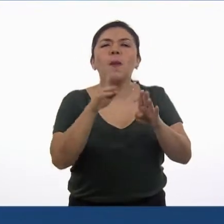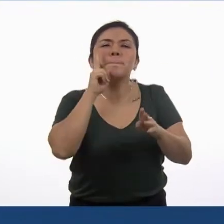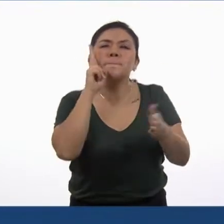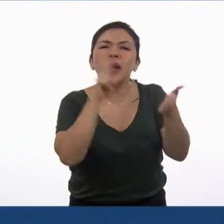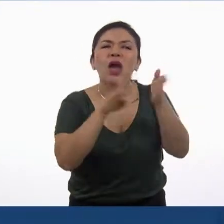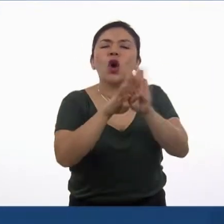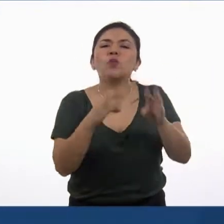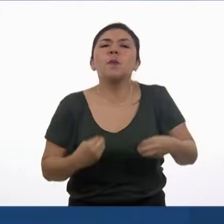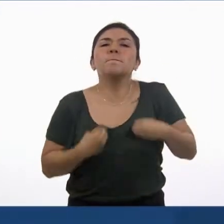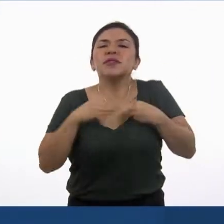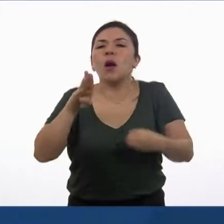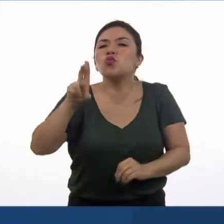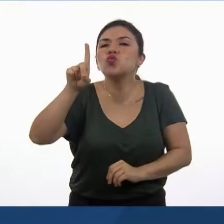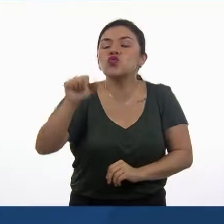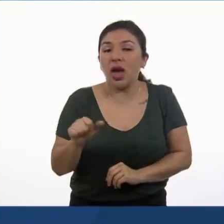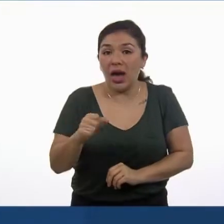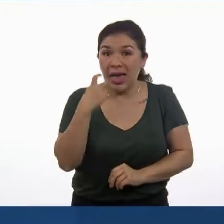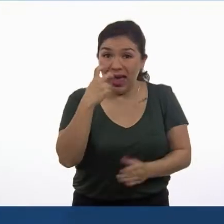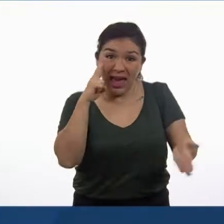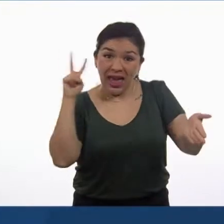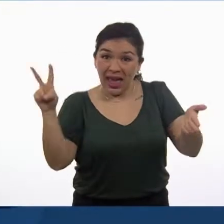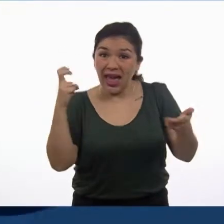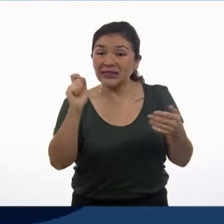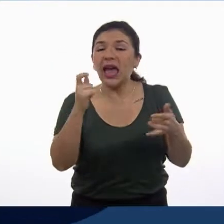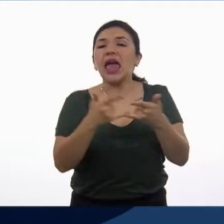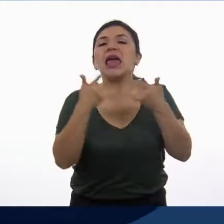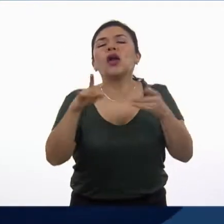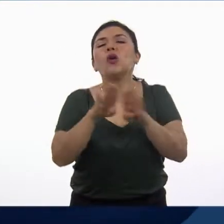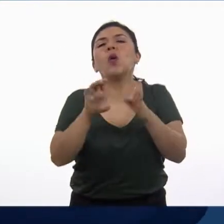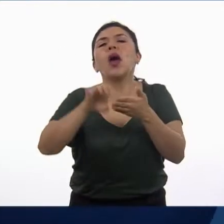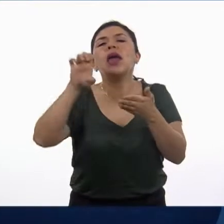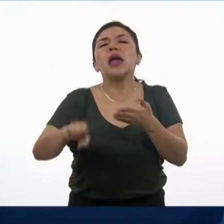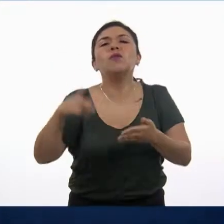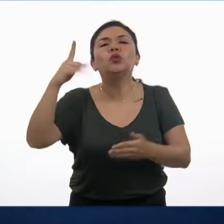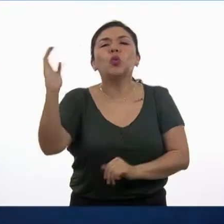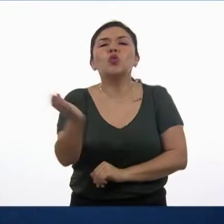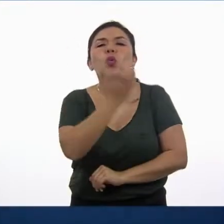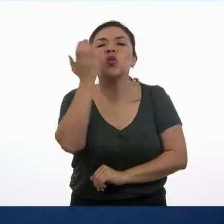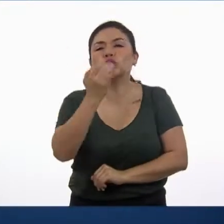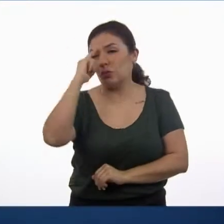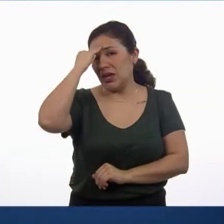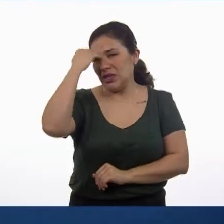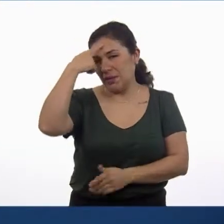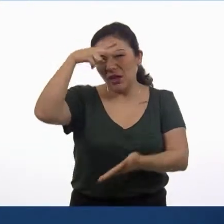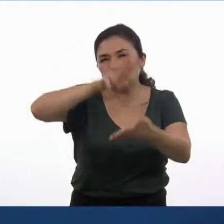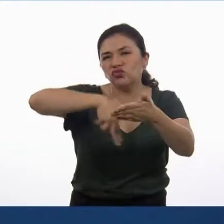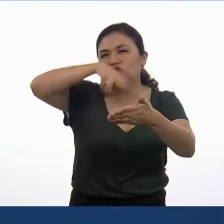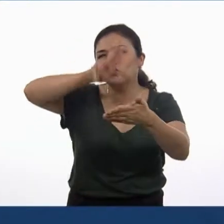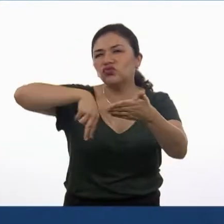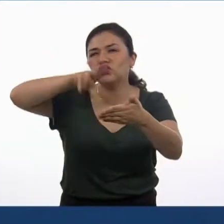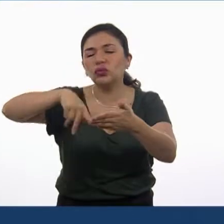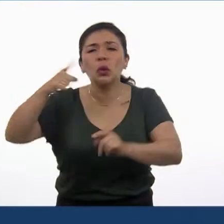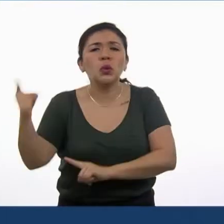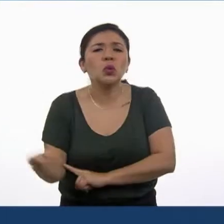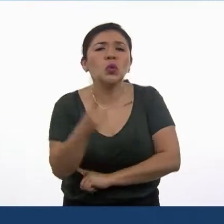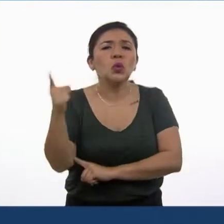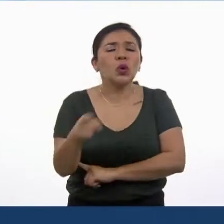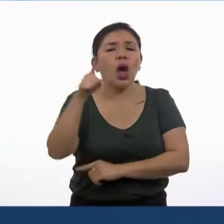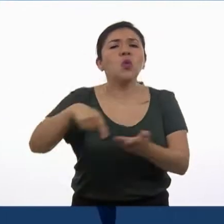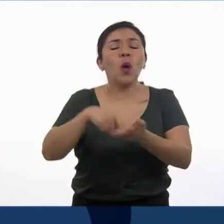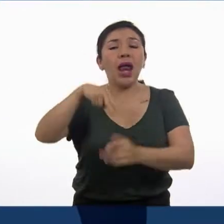del Buda. Estas pastas son ejemplos de la tradición original india de la pintura de los manuscritos que pervivió en Nepal hasta